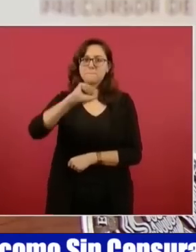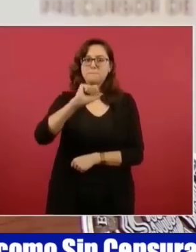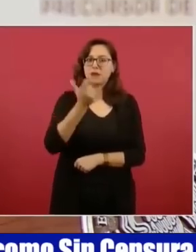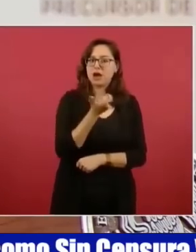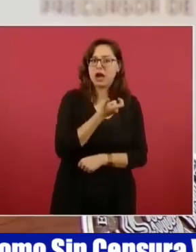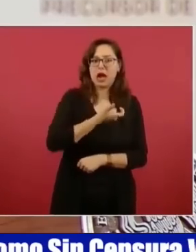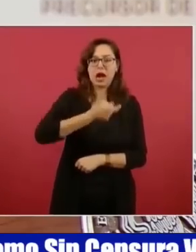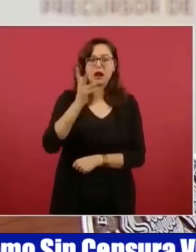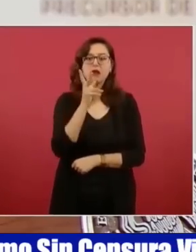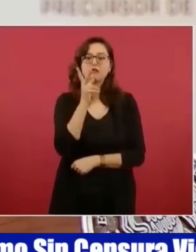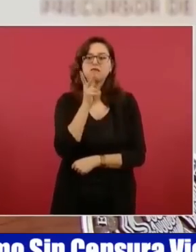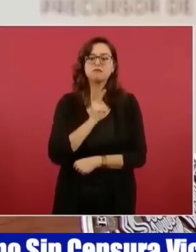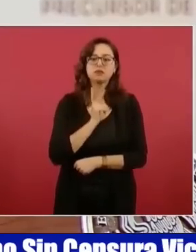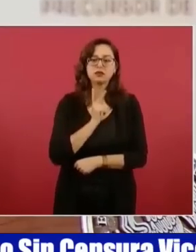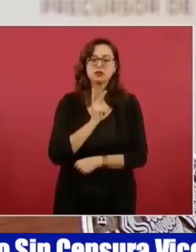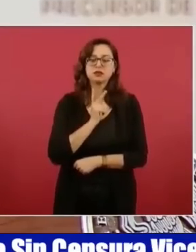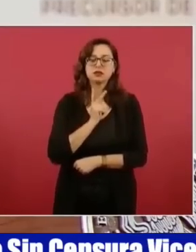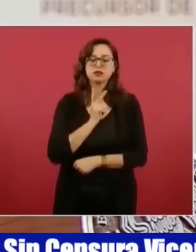Desde luego